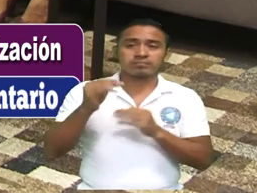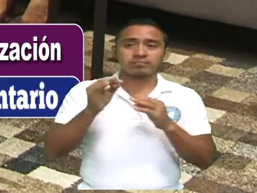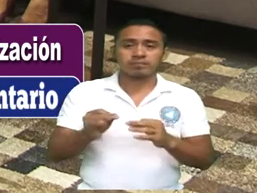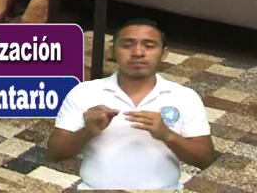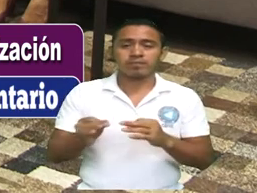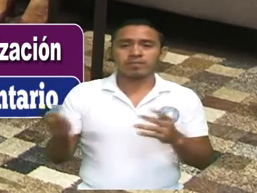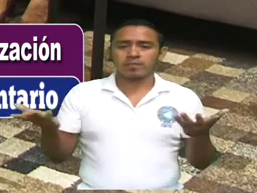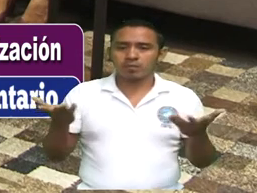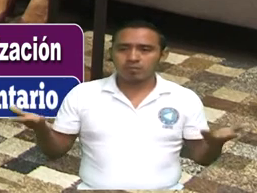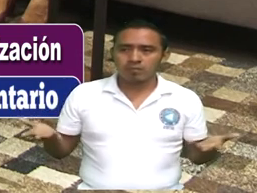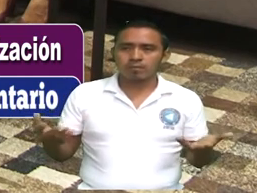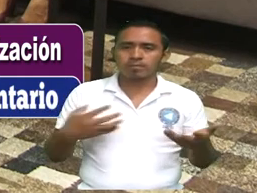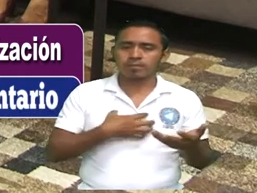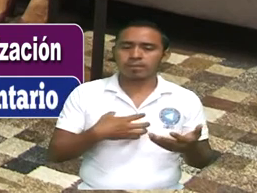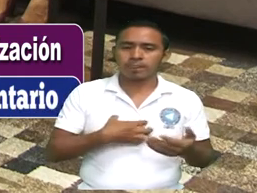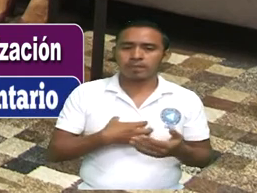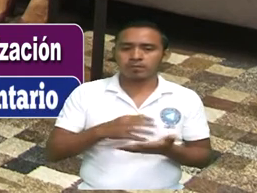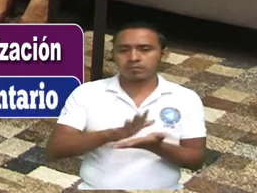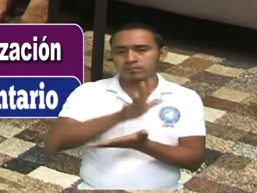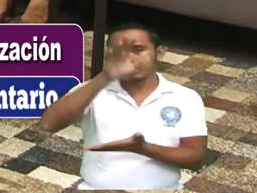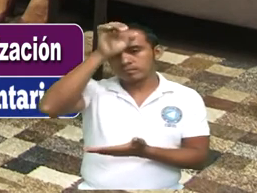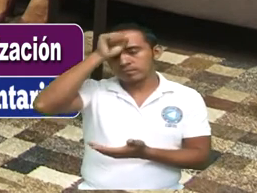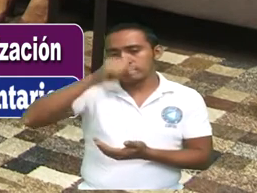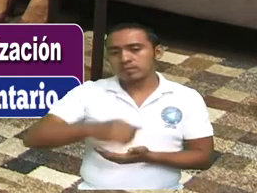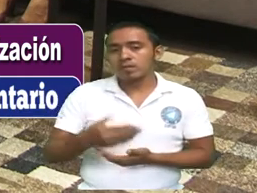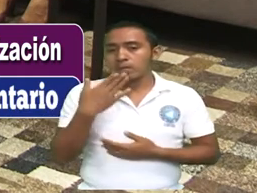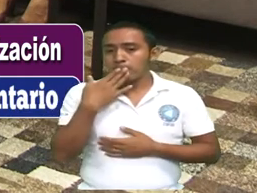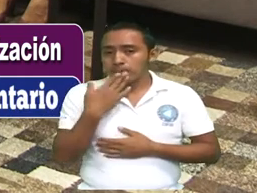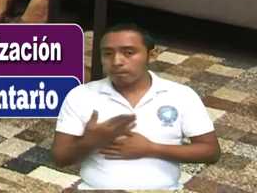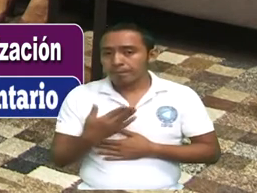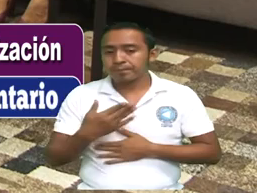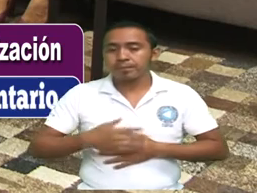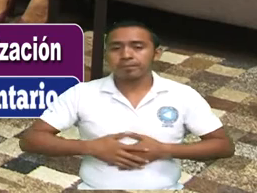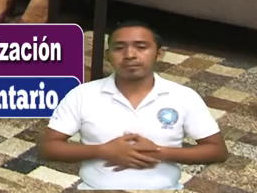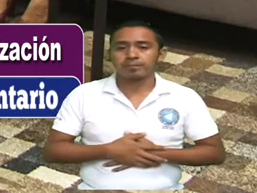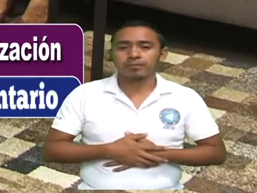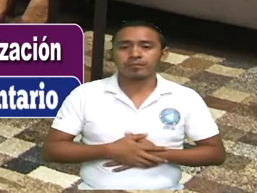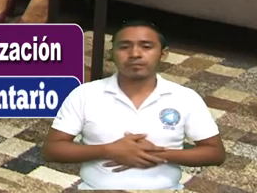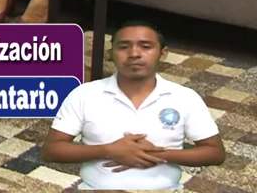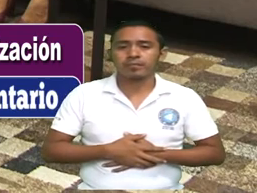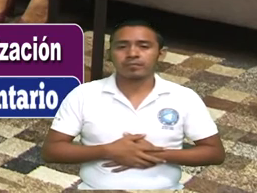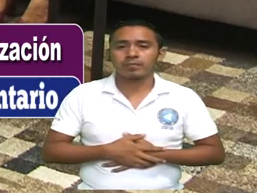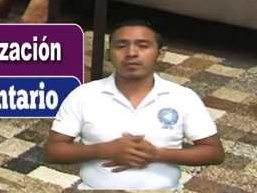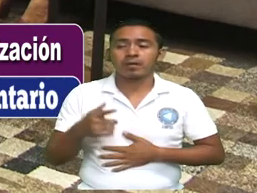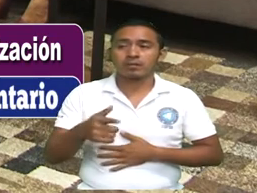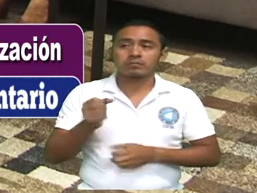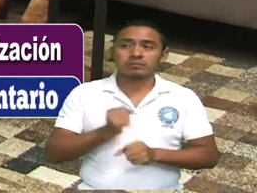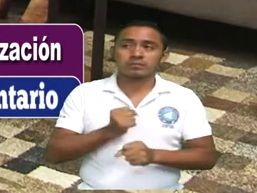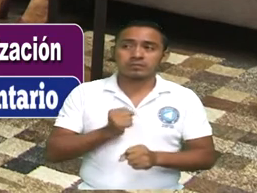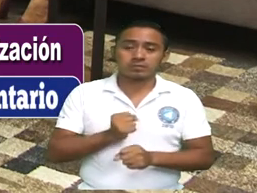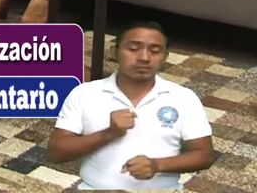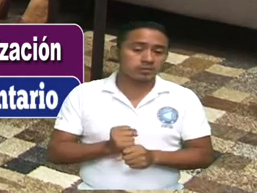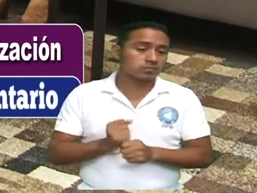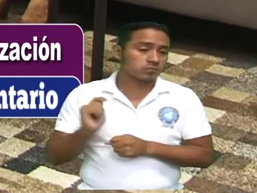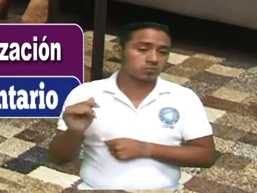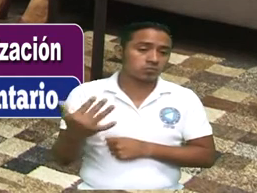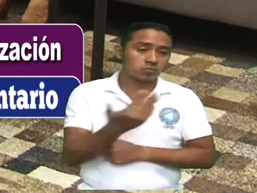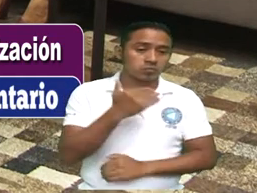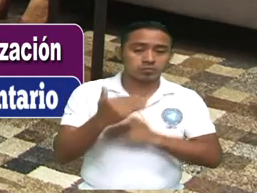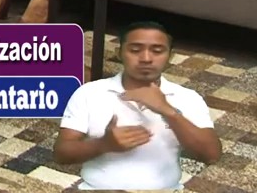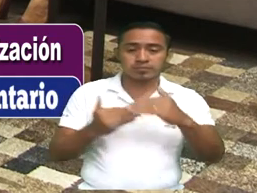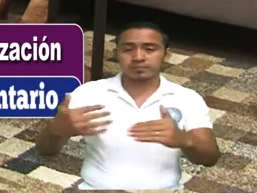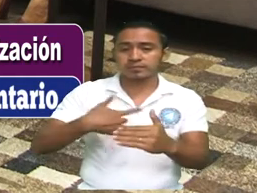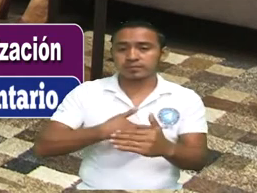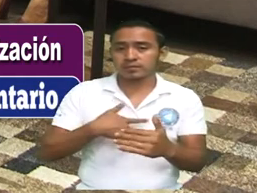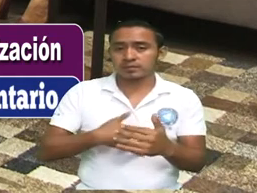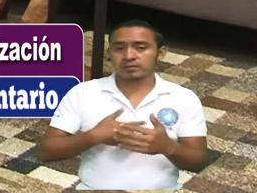impulsado cómo los aprendizajes sean de calidad. Y para eso se está trabajando con todo lo que sea